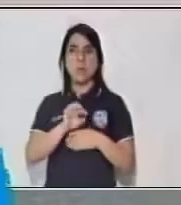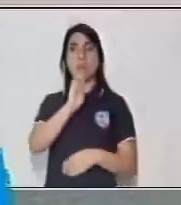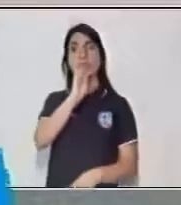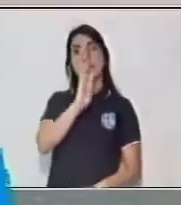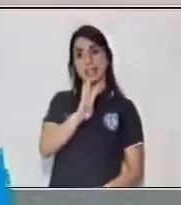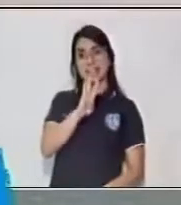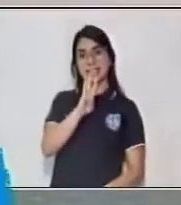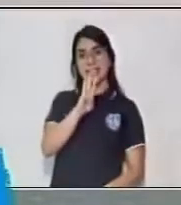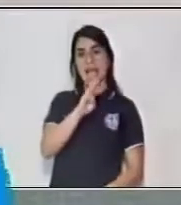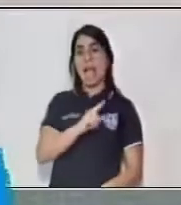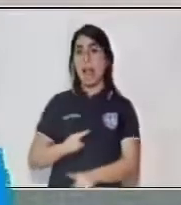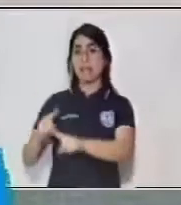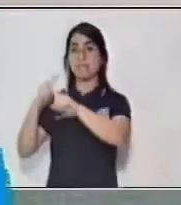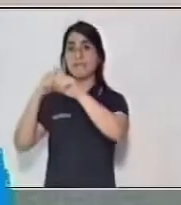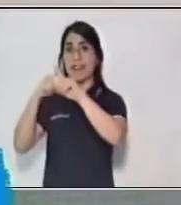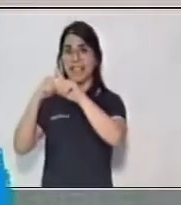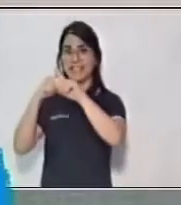x.